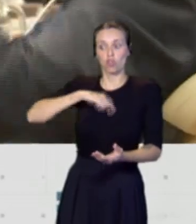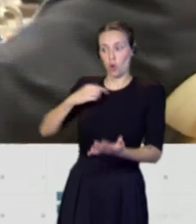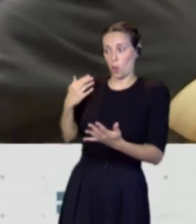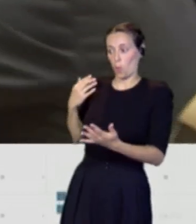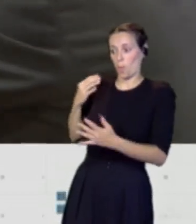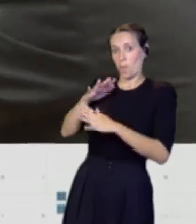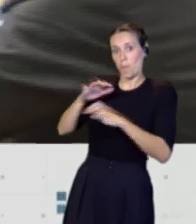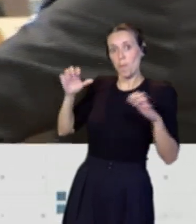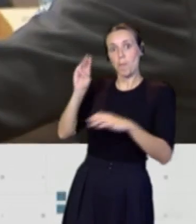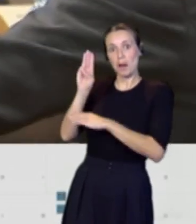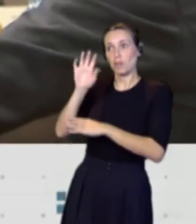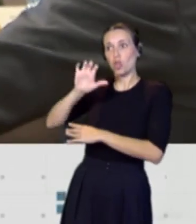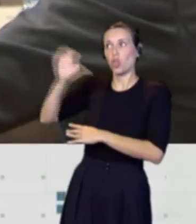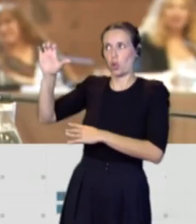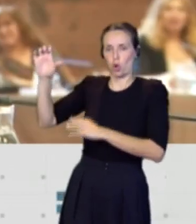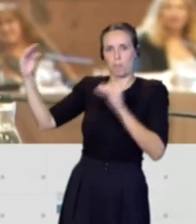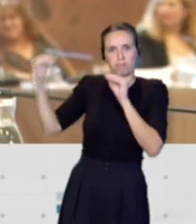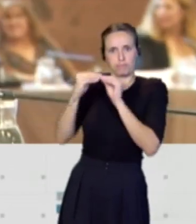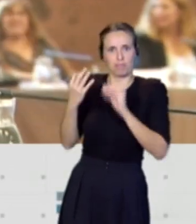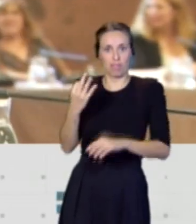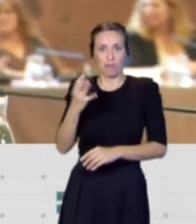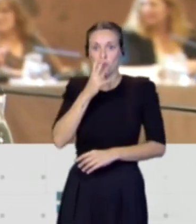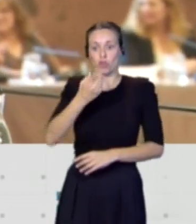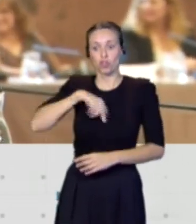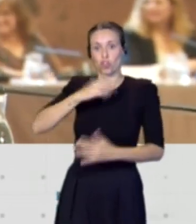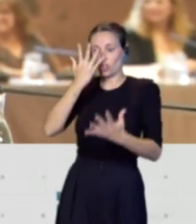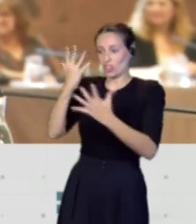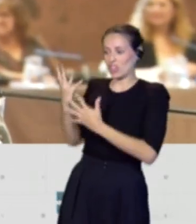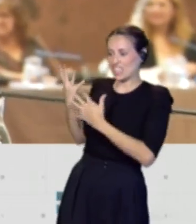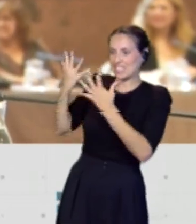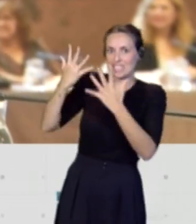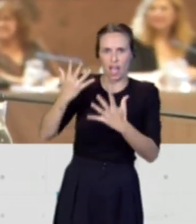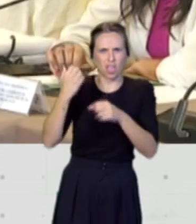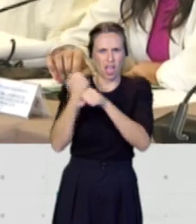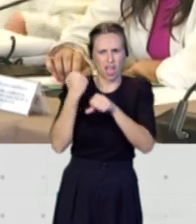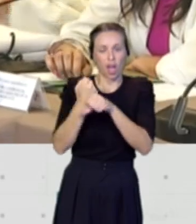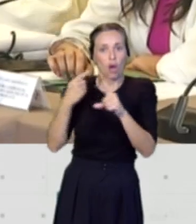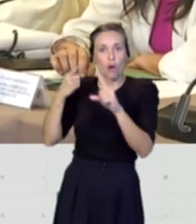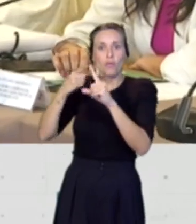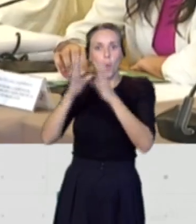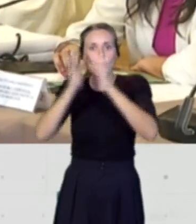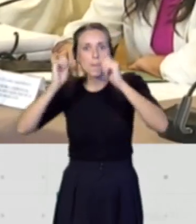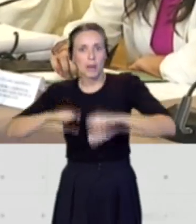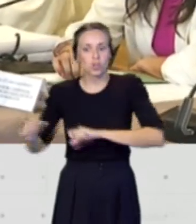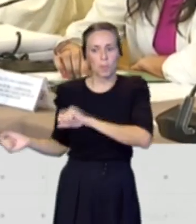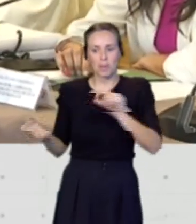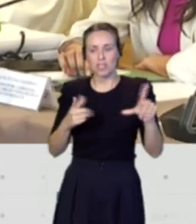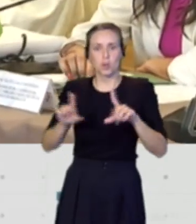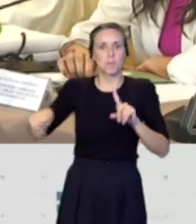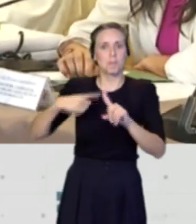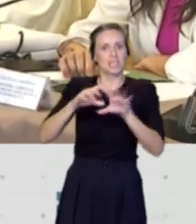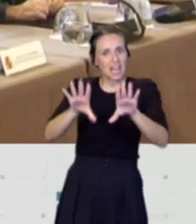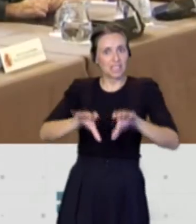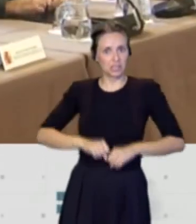el Parlamento Europeo. Hemos trabajado denodadamente durante 10 años para conseguir un pacto de migraciones y asilo, uno de cuyos pilares es